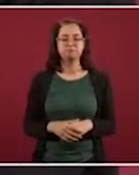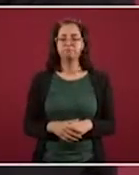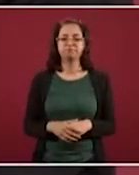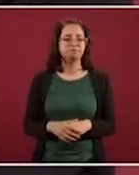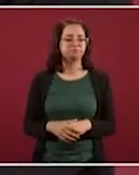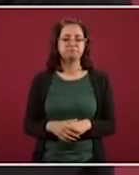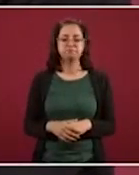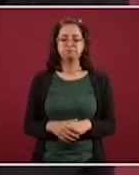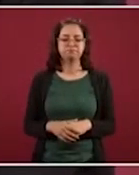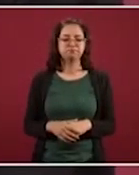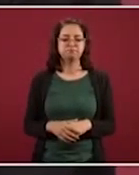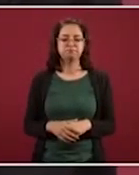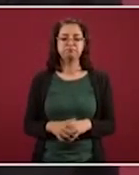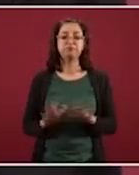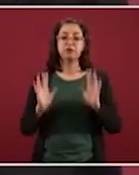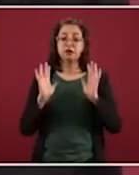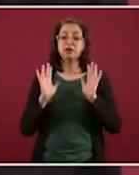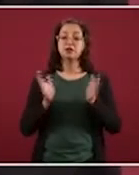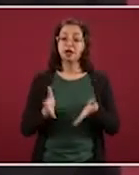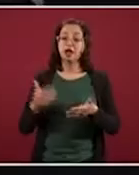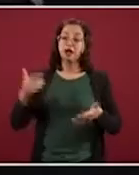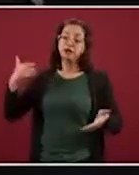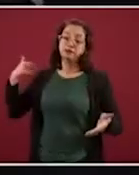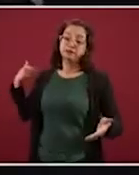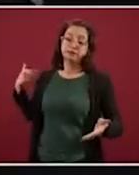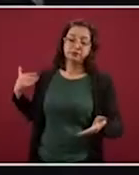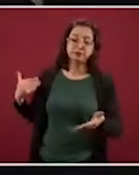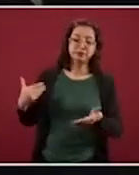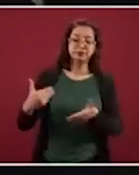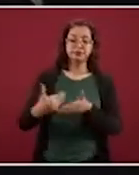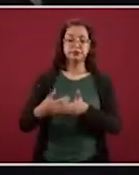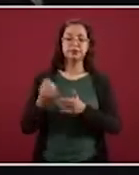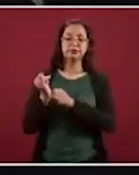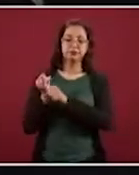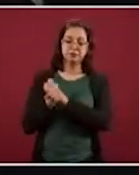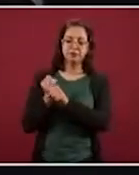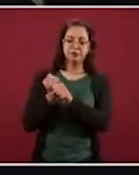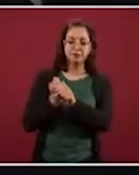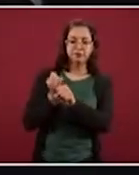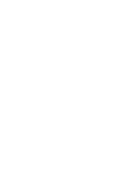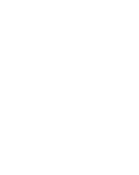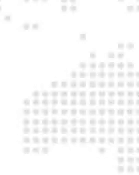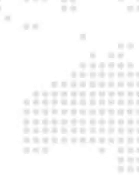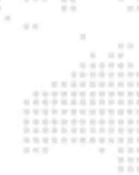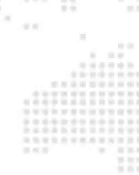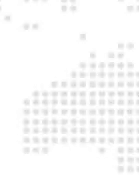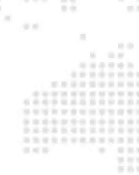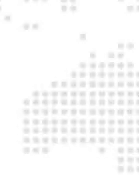Lleva tiempo de esa investigación.